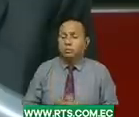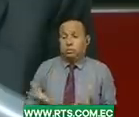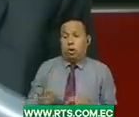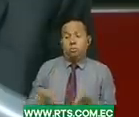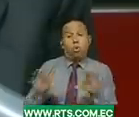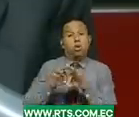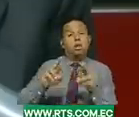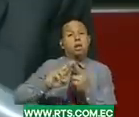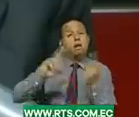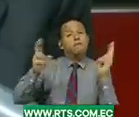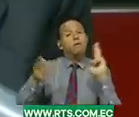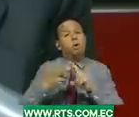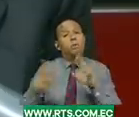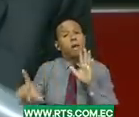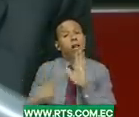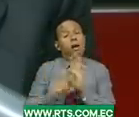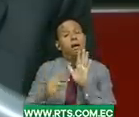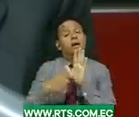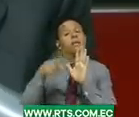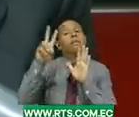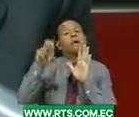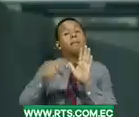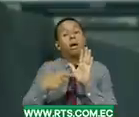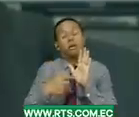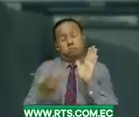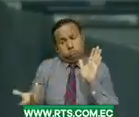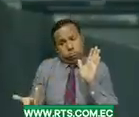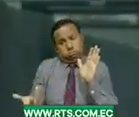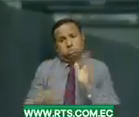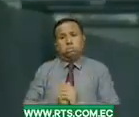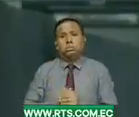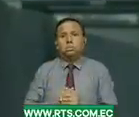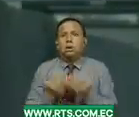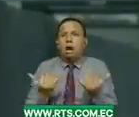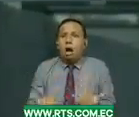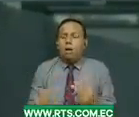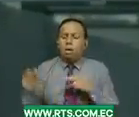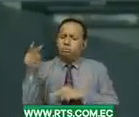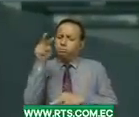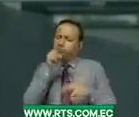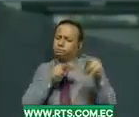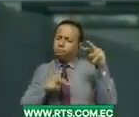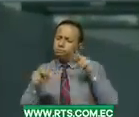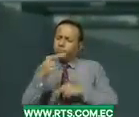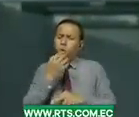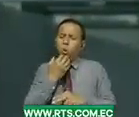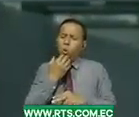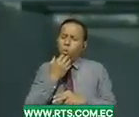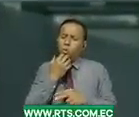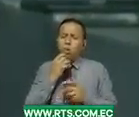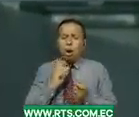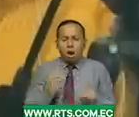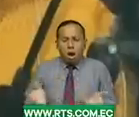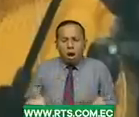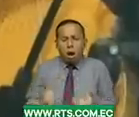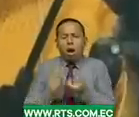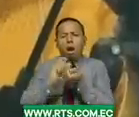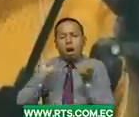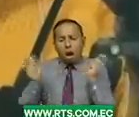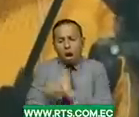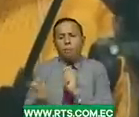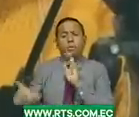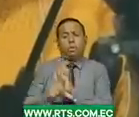legal sobre estos temas. Analiza esa posibilidad de impulsar esos cambios,